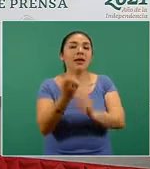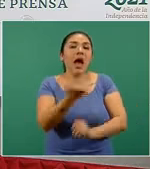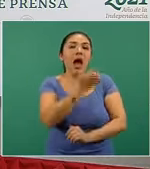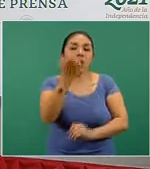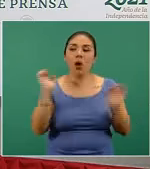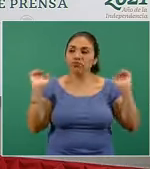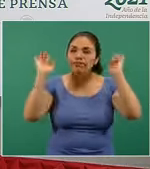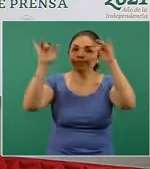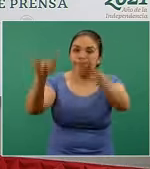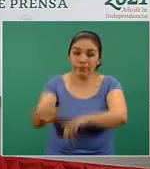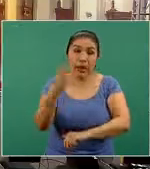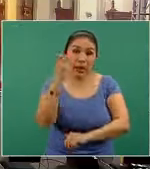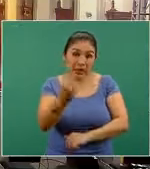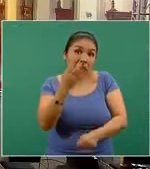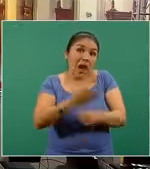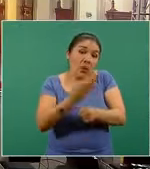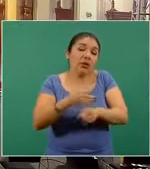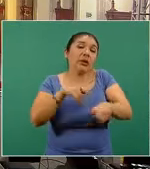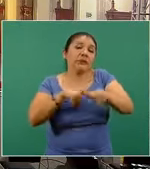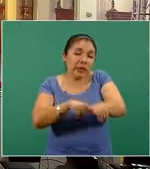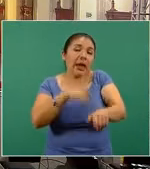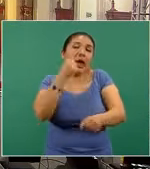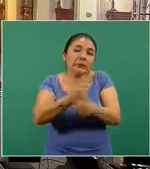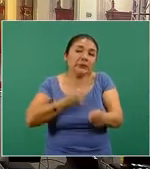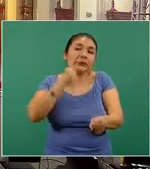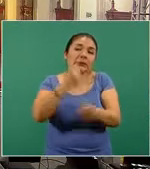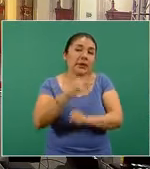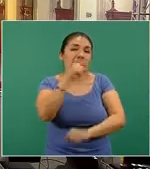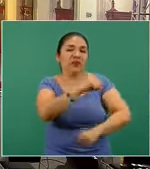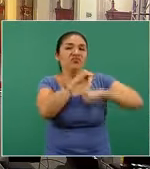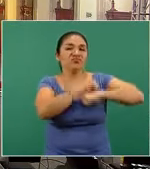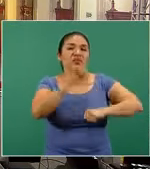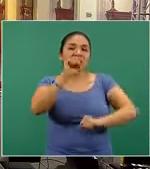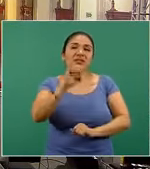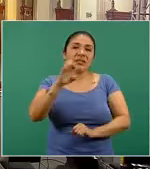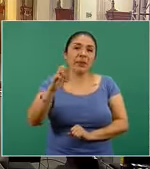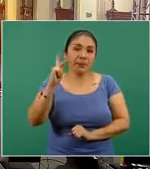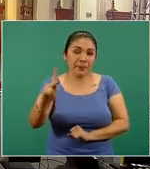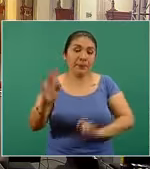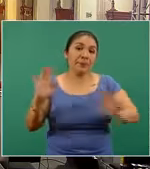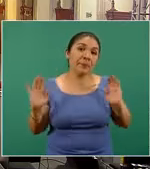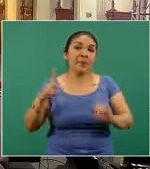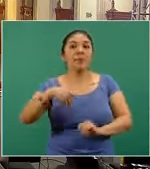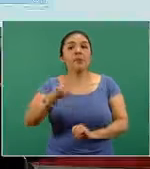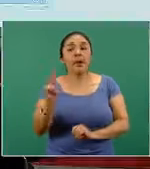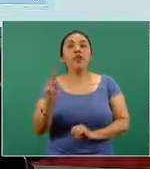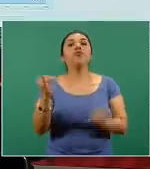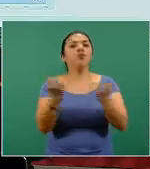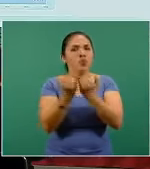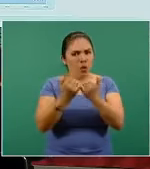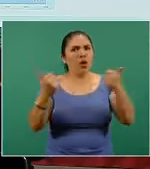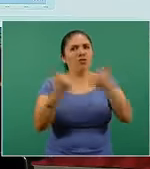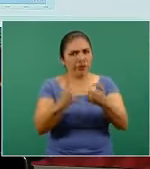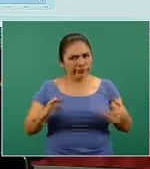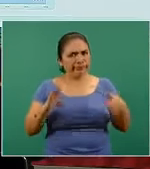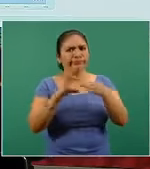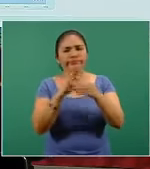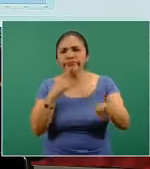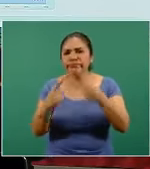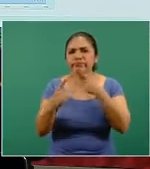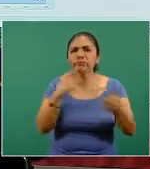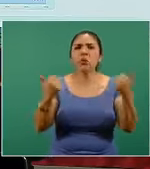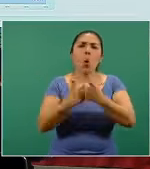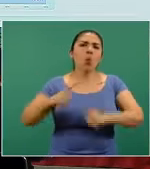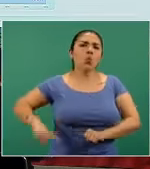Esto es algo que lógicamente se está trabajando desde la Secretaría de Educación Pública, pero además en estrecha coordinación con